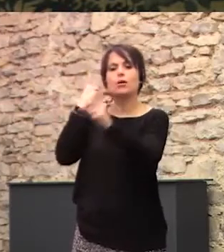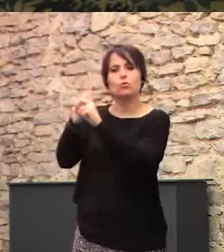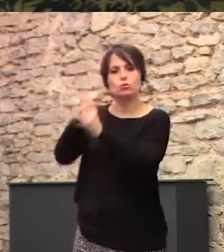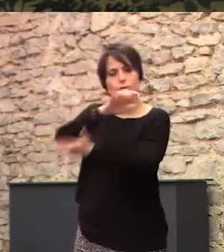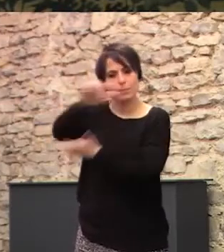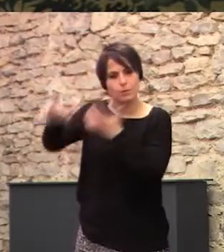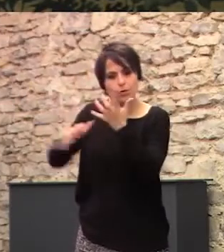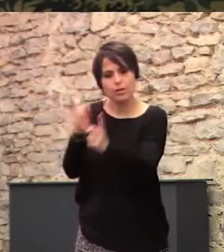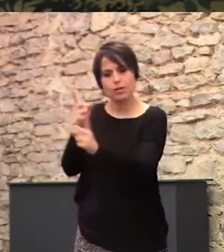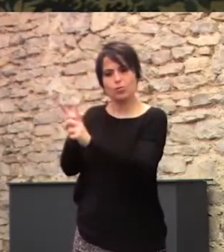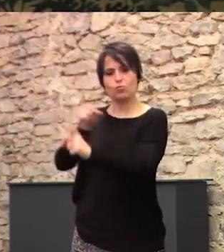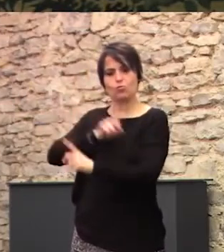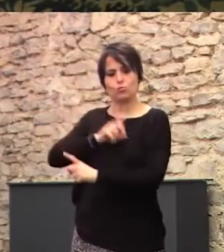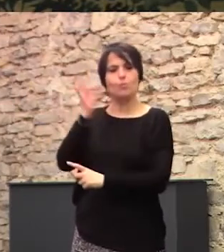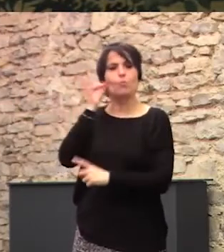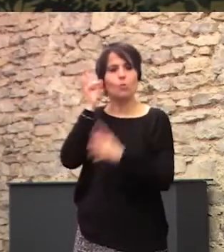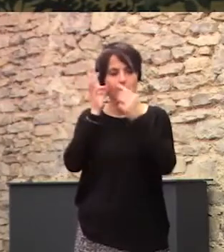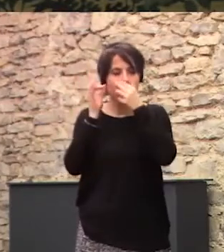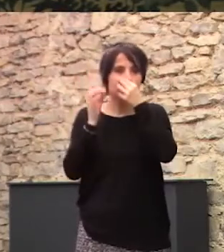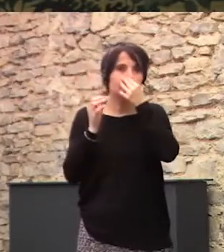las mujeres,